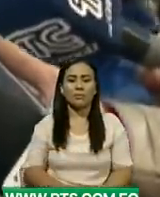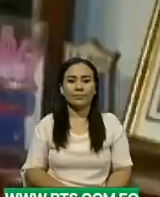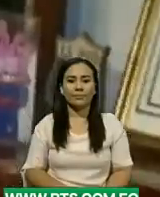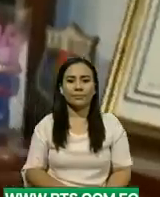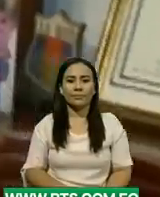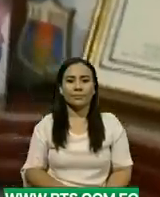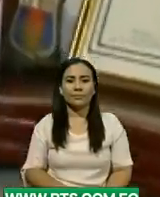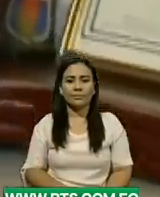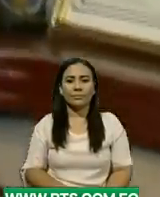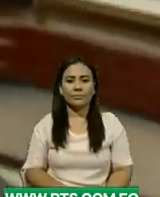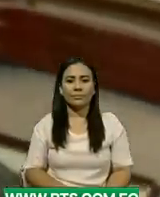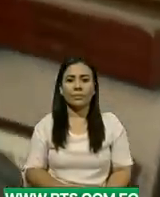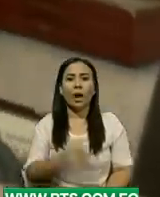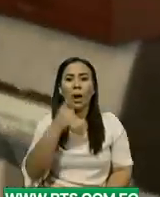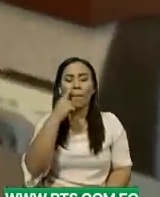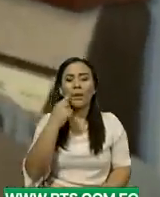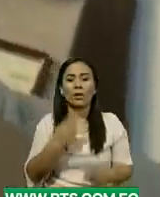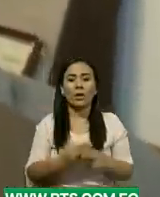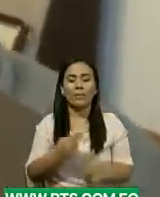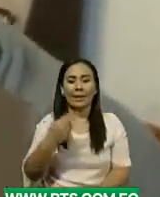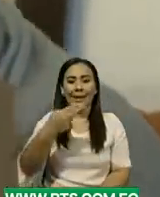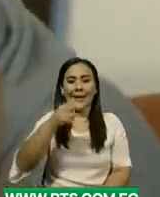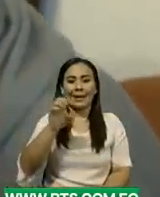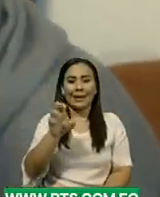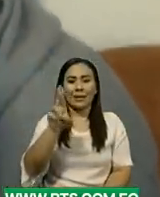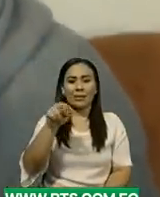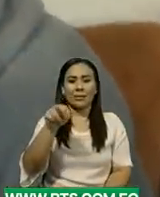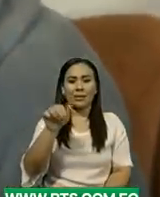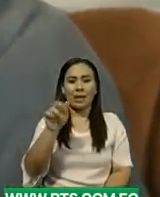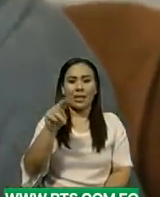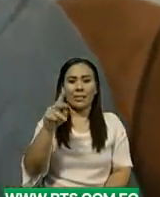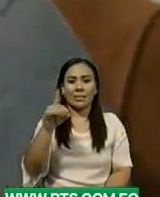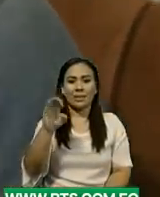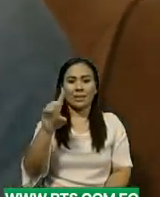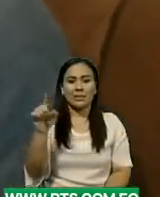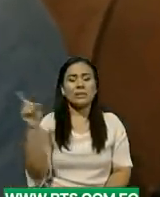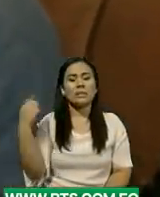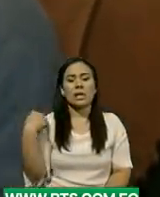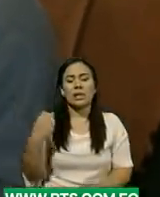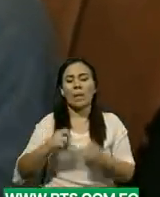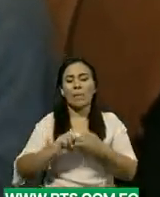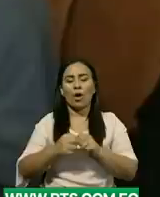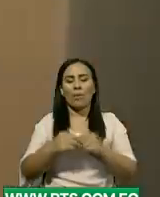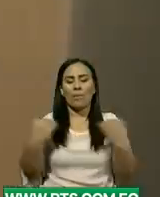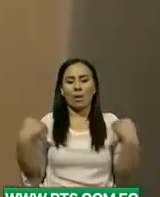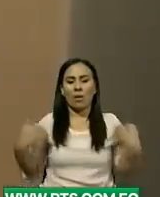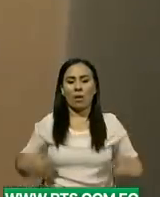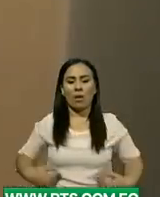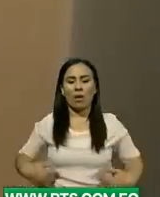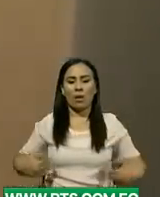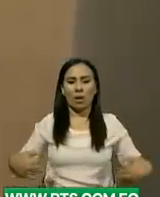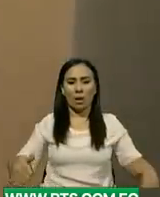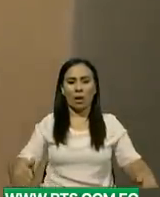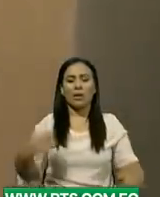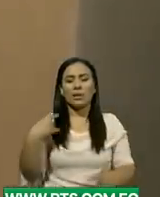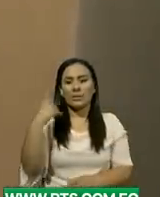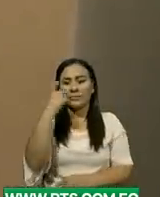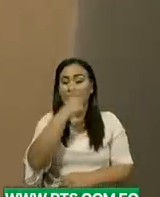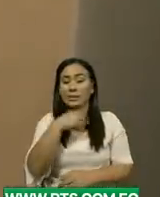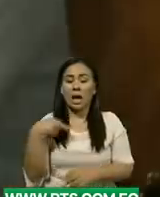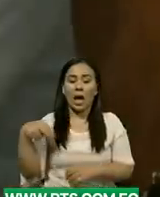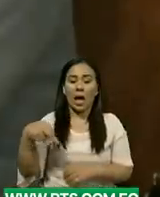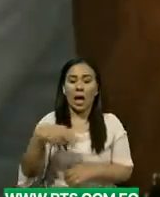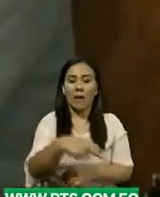evento. Don Hernández, a sus 77 años de edad, tiene problemas en sus extremidades inferiores, lo que le dificulta